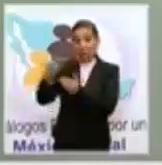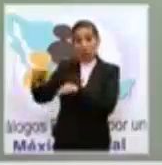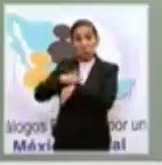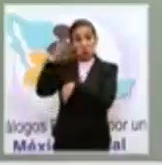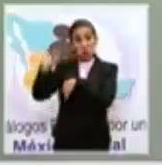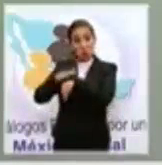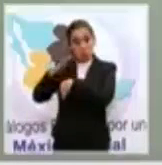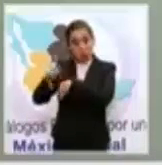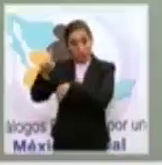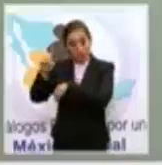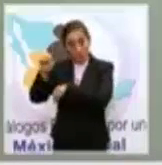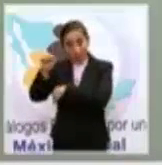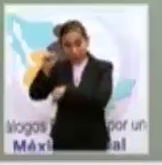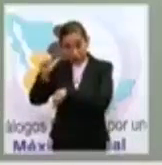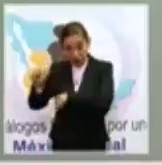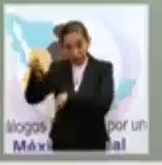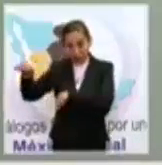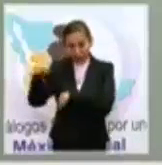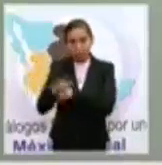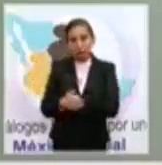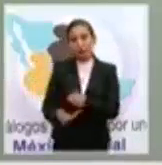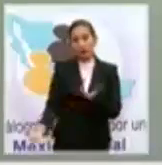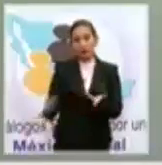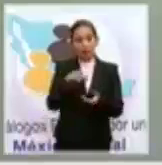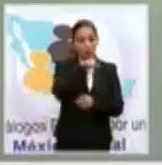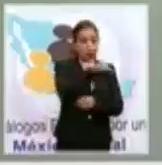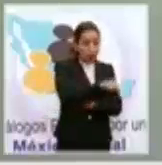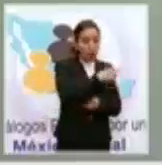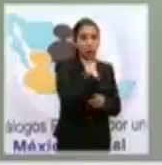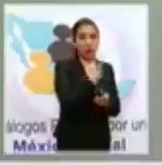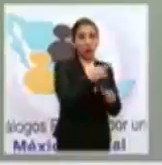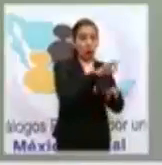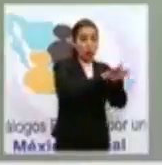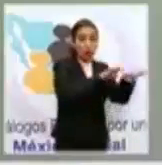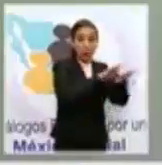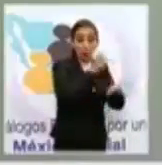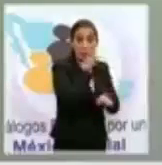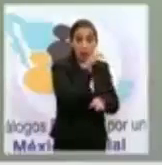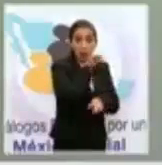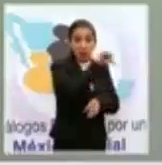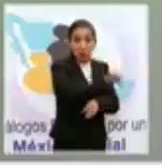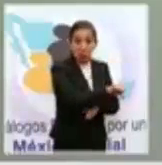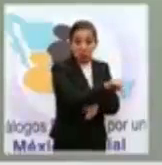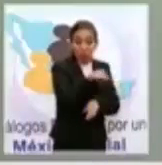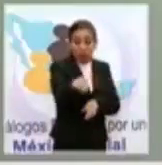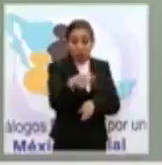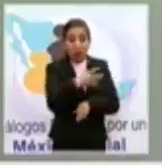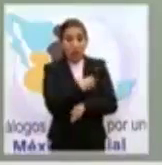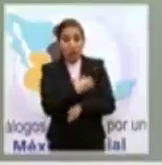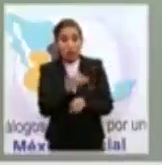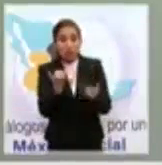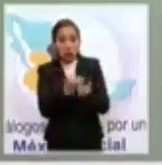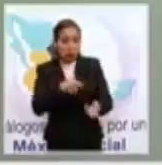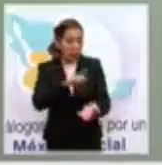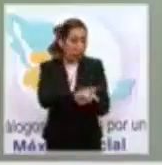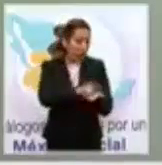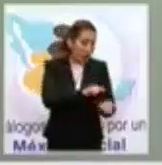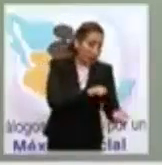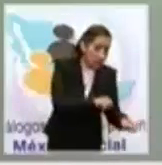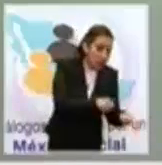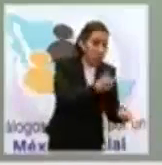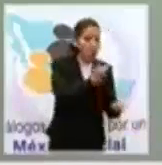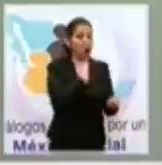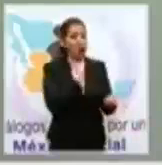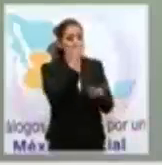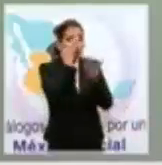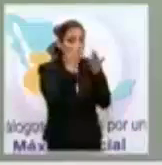PISA. Los que obtienen de toda la muestra PISA los peores puntajes por ocupación del padre son los hijos de los trabajadores de limpieza, porque son los que tienen